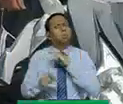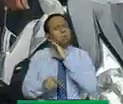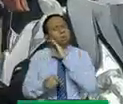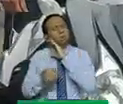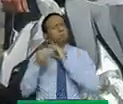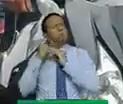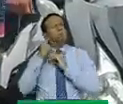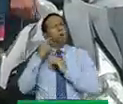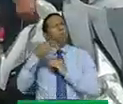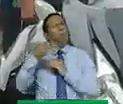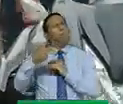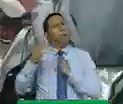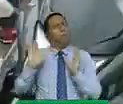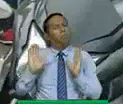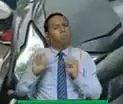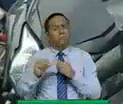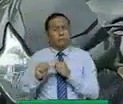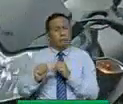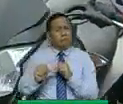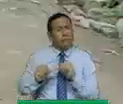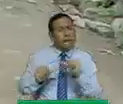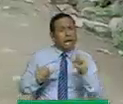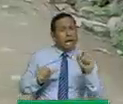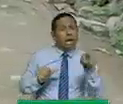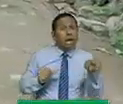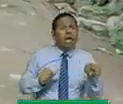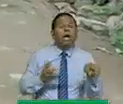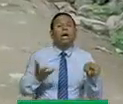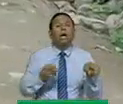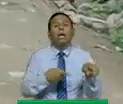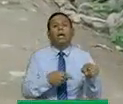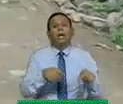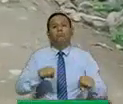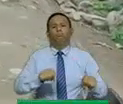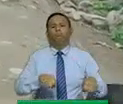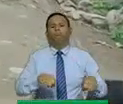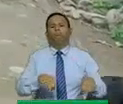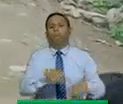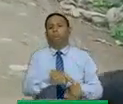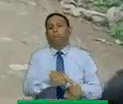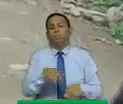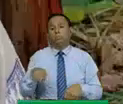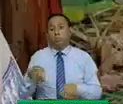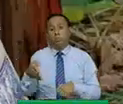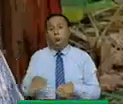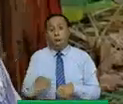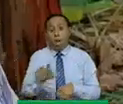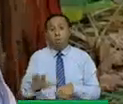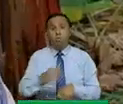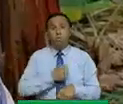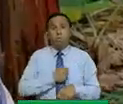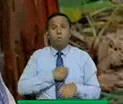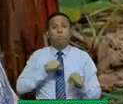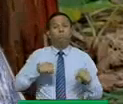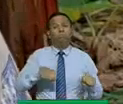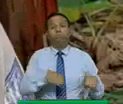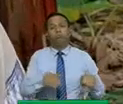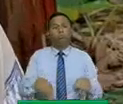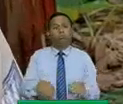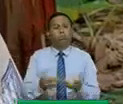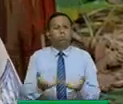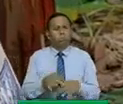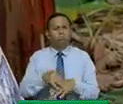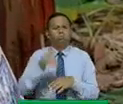varios kilómetros del sitio del atentado fue hallada abandonada la moto de propiedad del occiso. La misma que se encontraba abandonada en el